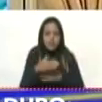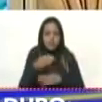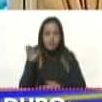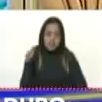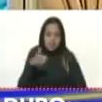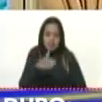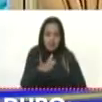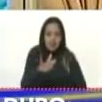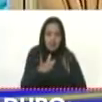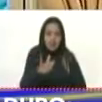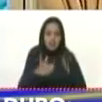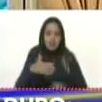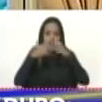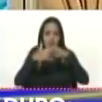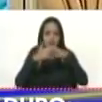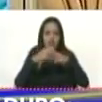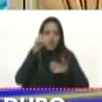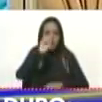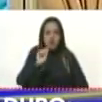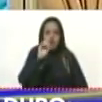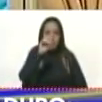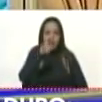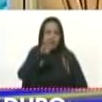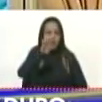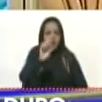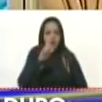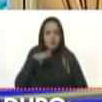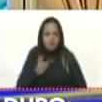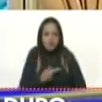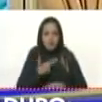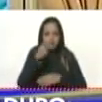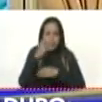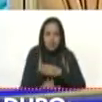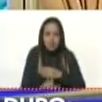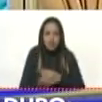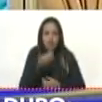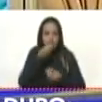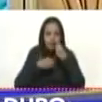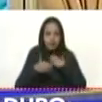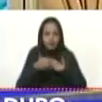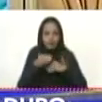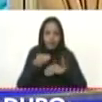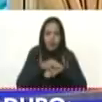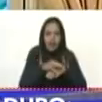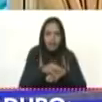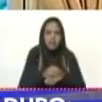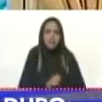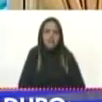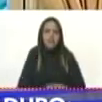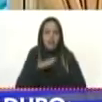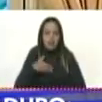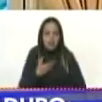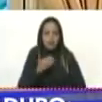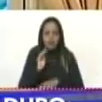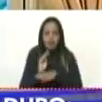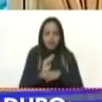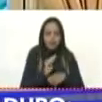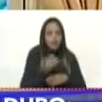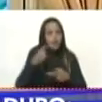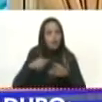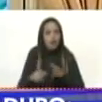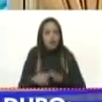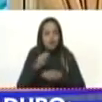planta Souba para el Plan Proteico 2019 y el aprovechamiento del subproducto para la acuicultura.